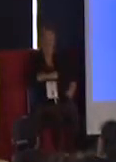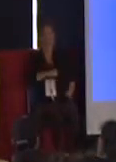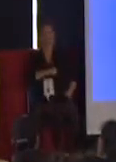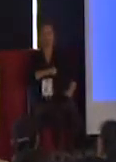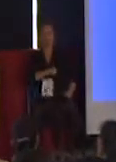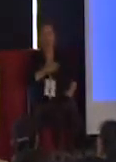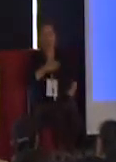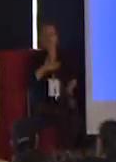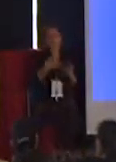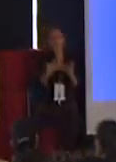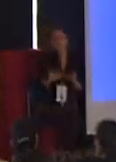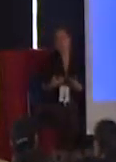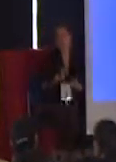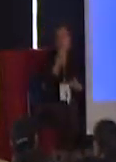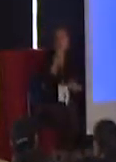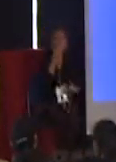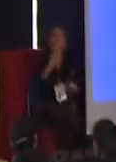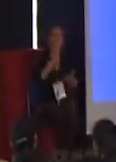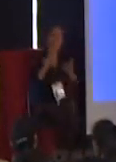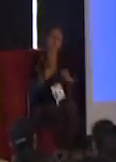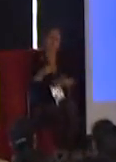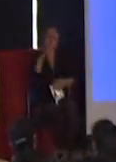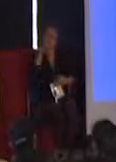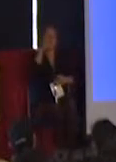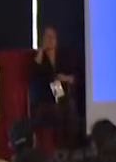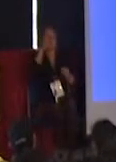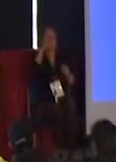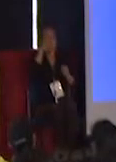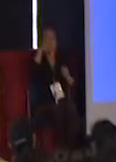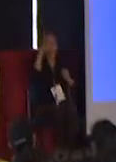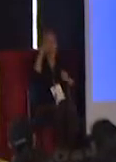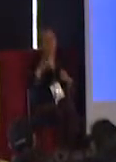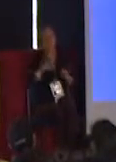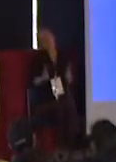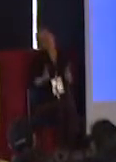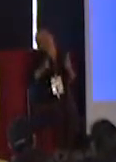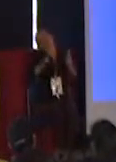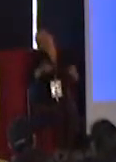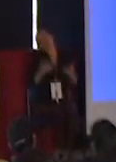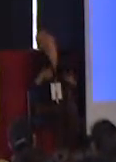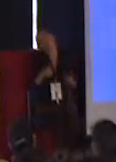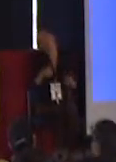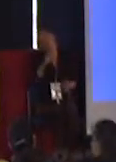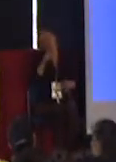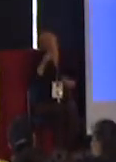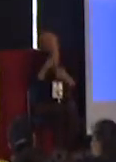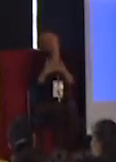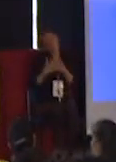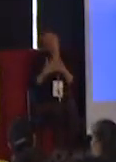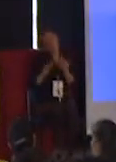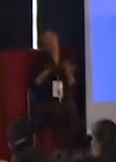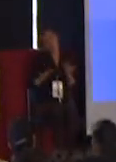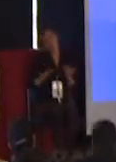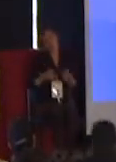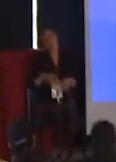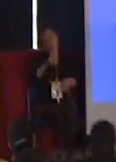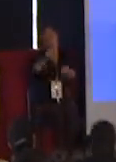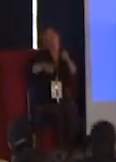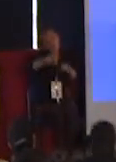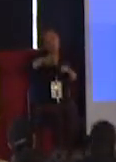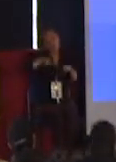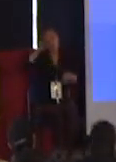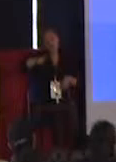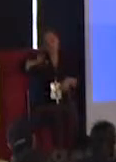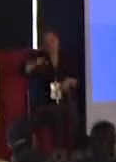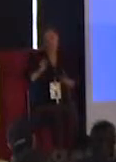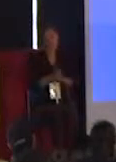tengo derechos, yo también quiero comer, yo también quiero dormir, yo también quiero descansar, no me olvides, no abuses de mí a